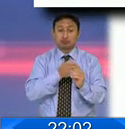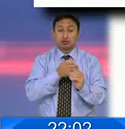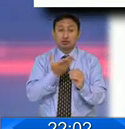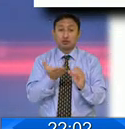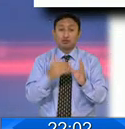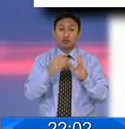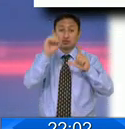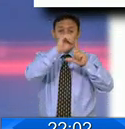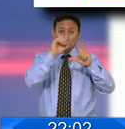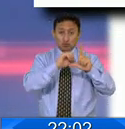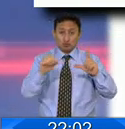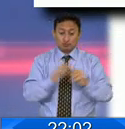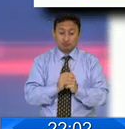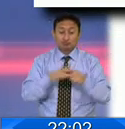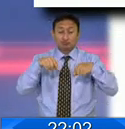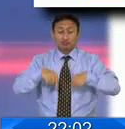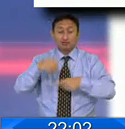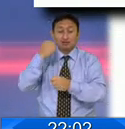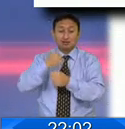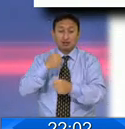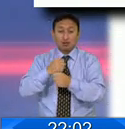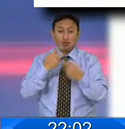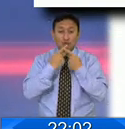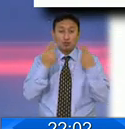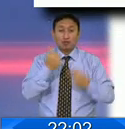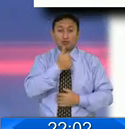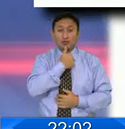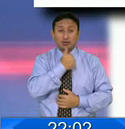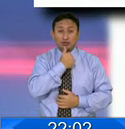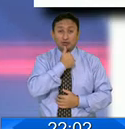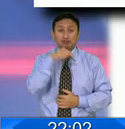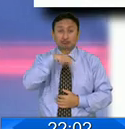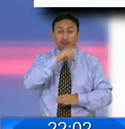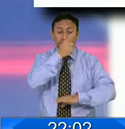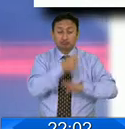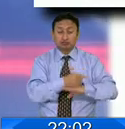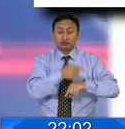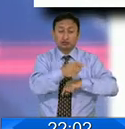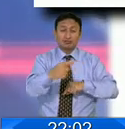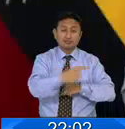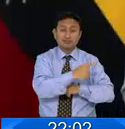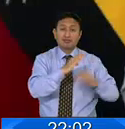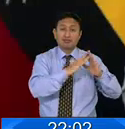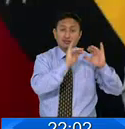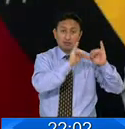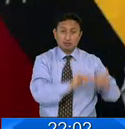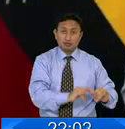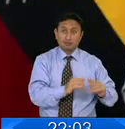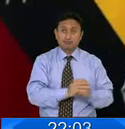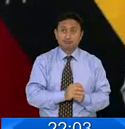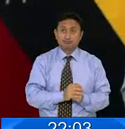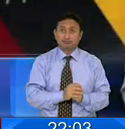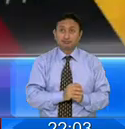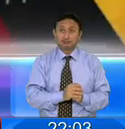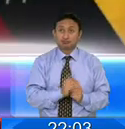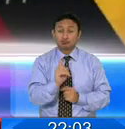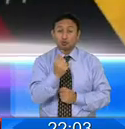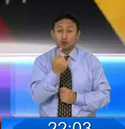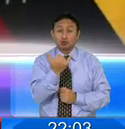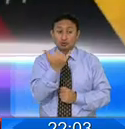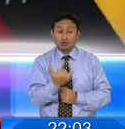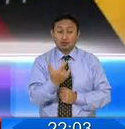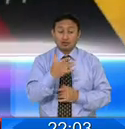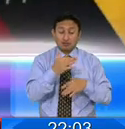distancia, mientras que en materia laboral, en el sector público y privado, se dispuso el teletrabajo. La única manera de enfrentar a